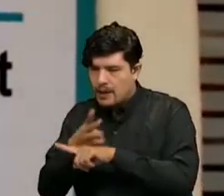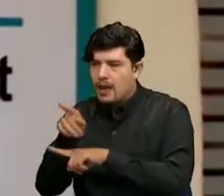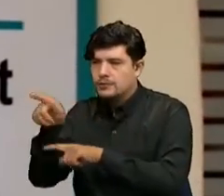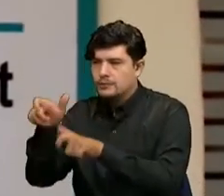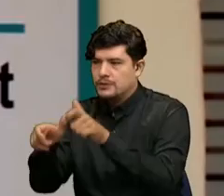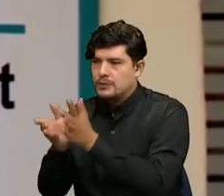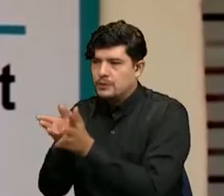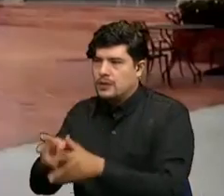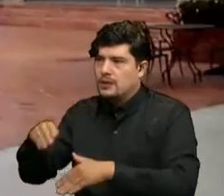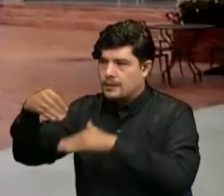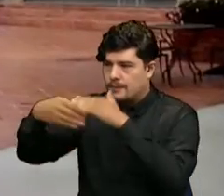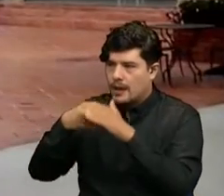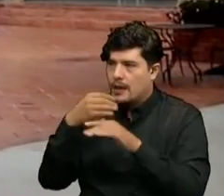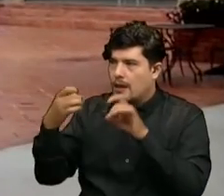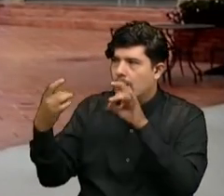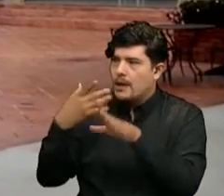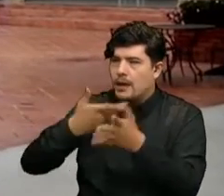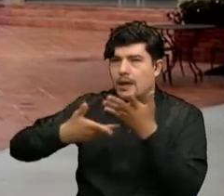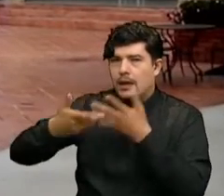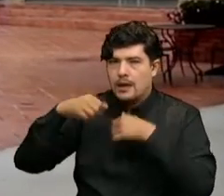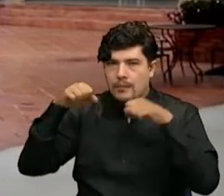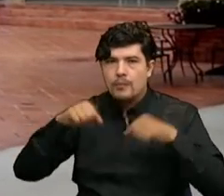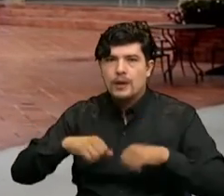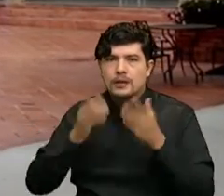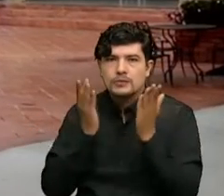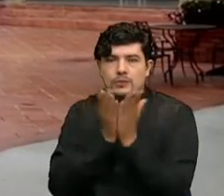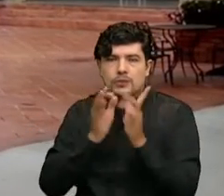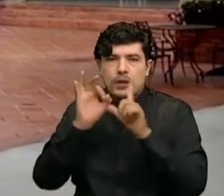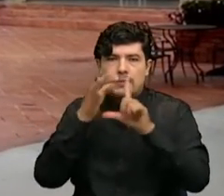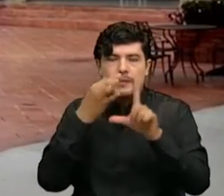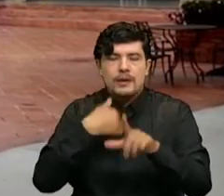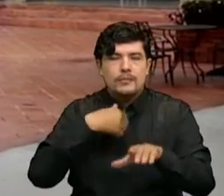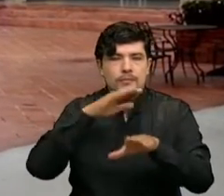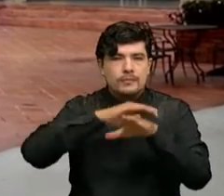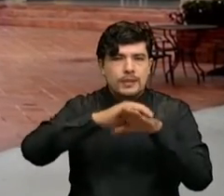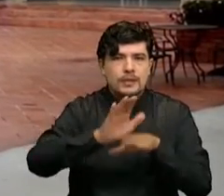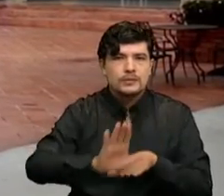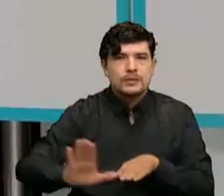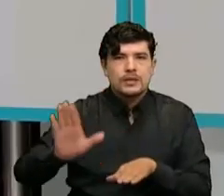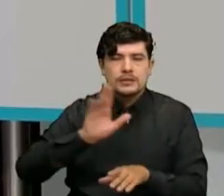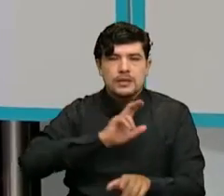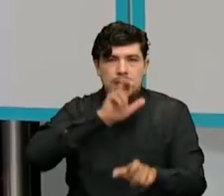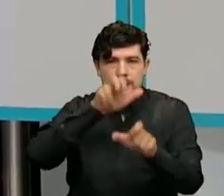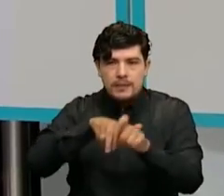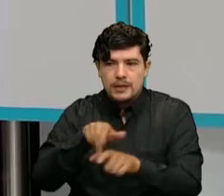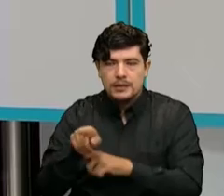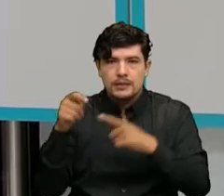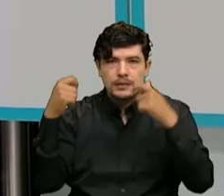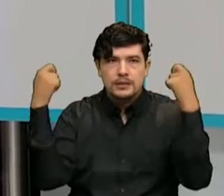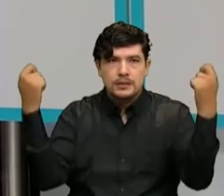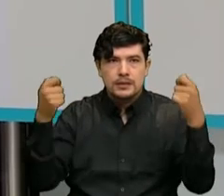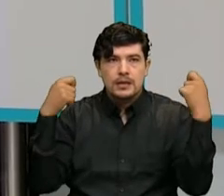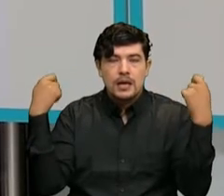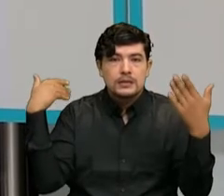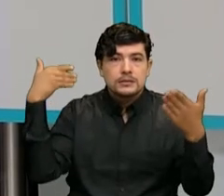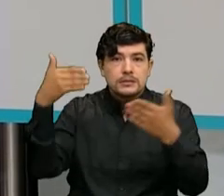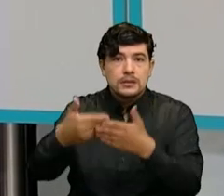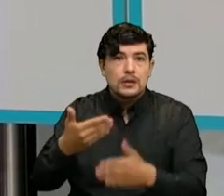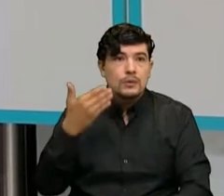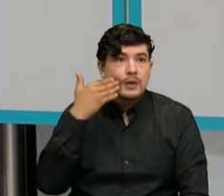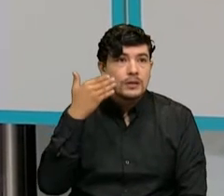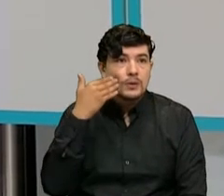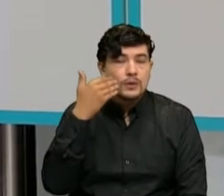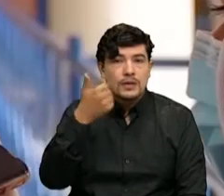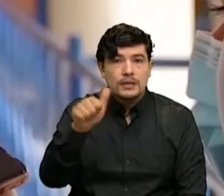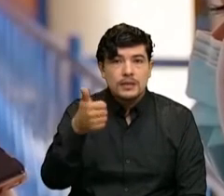los estamos invitando para que se inscriban en esta oferta. Las inscripciones van hasta el día 10